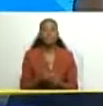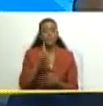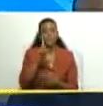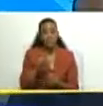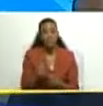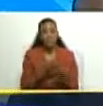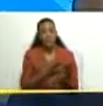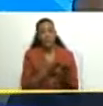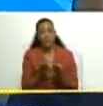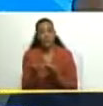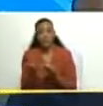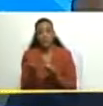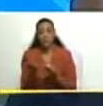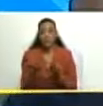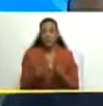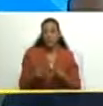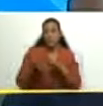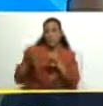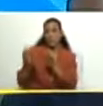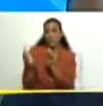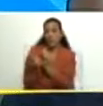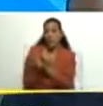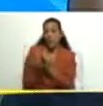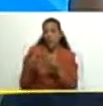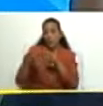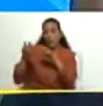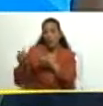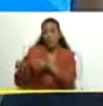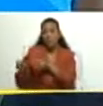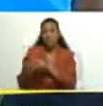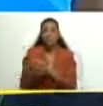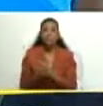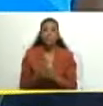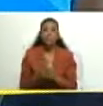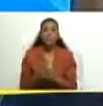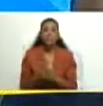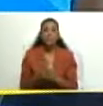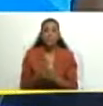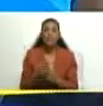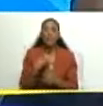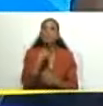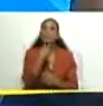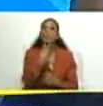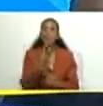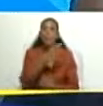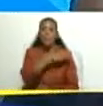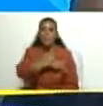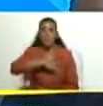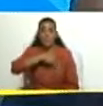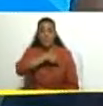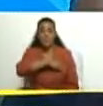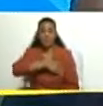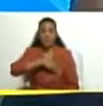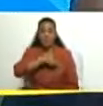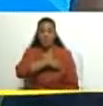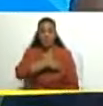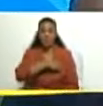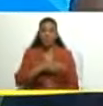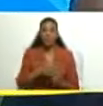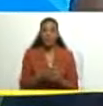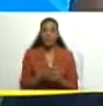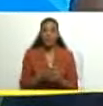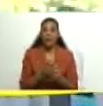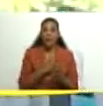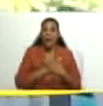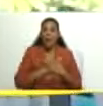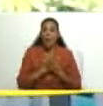Igualmente está aquí a mi lado la una vocera de la misión, de la gran misión en